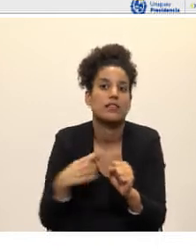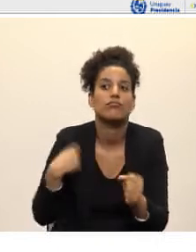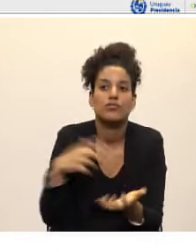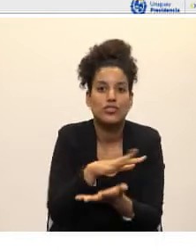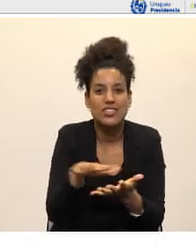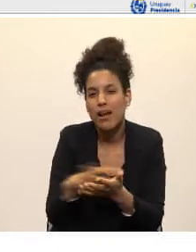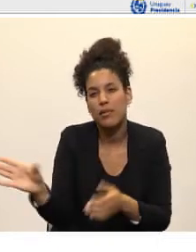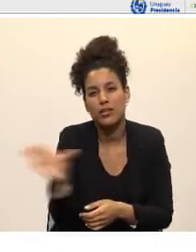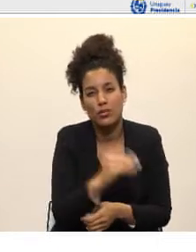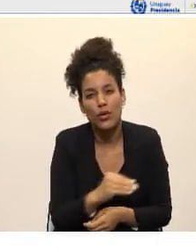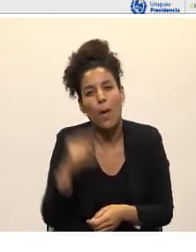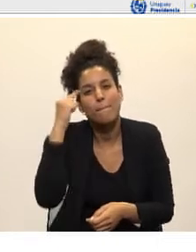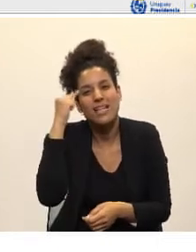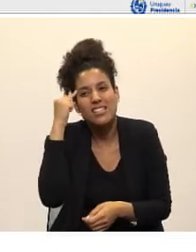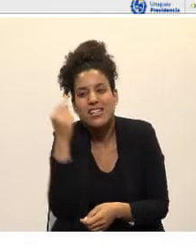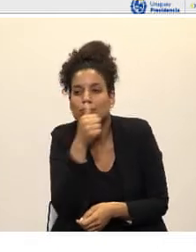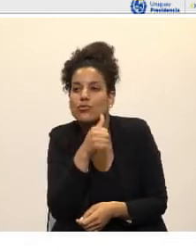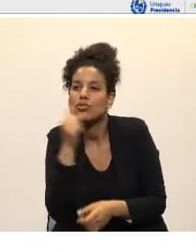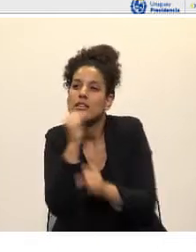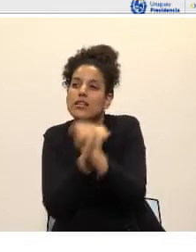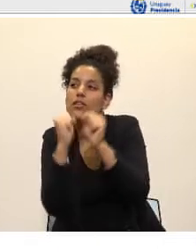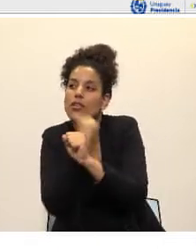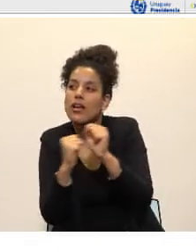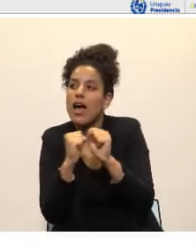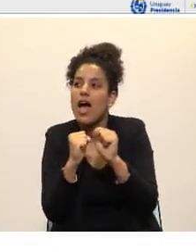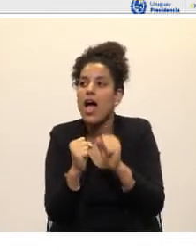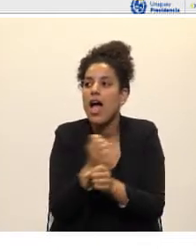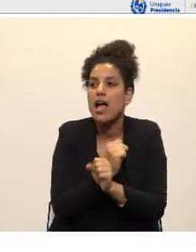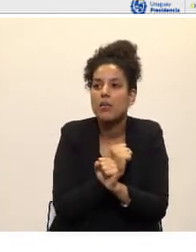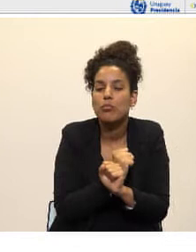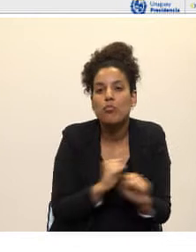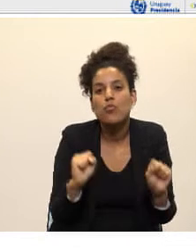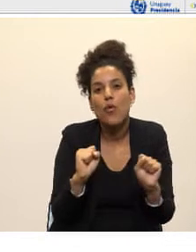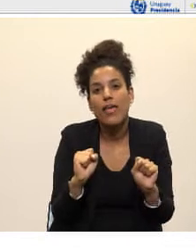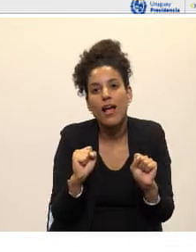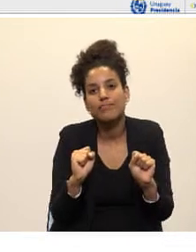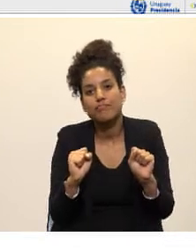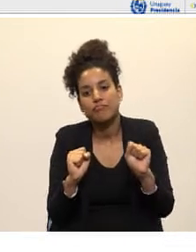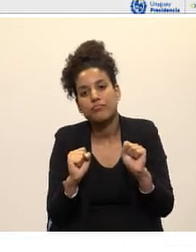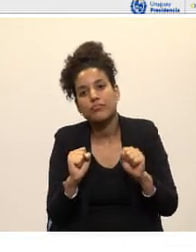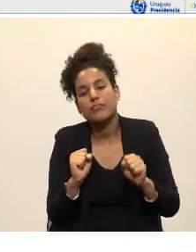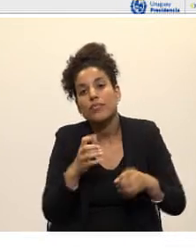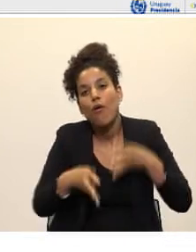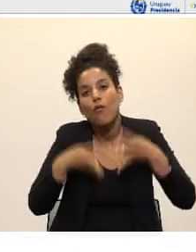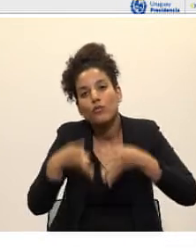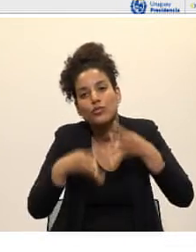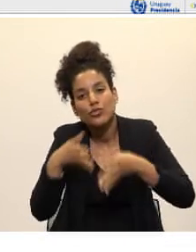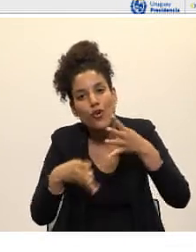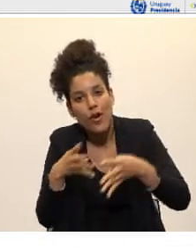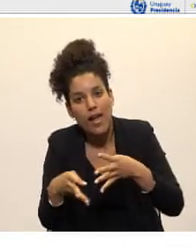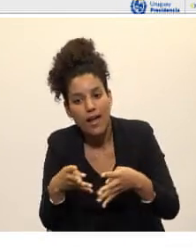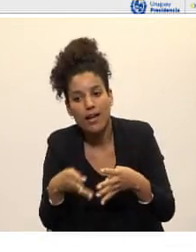a dudas, pensar soluciones tecnológicas que puedan funcionar como un soporte y como